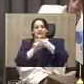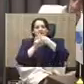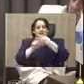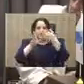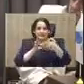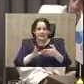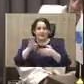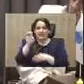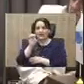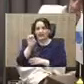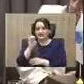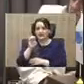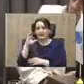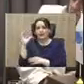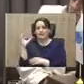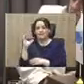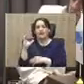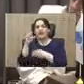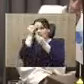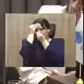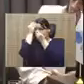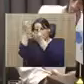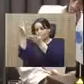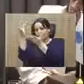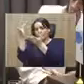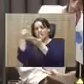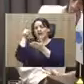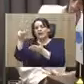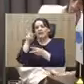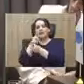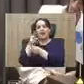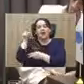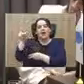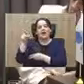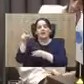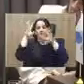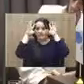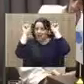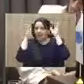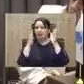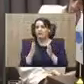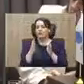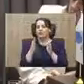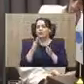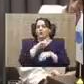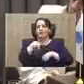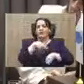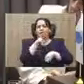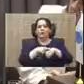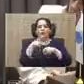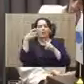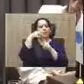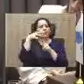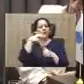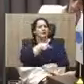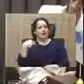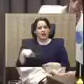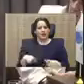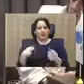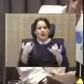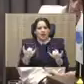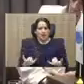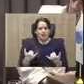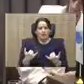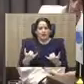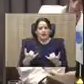embajador de la República Popular de China, algo que todavía hoy estamos tratando de explicarnos cómo el país rechaza la donación